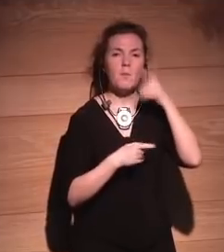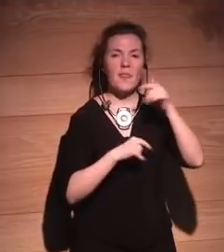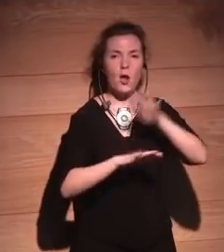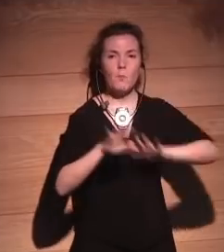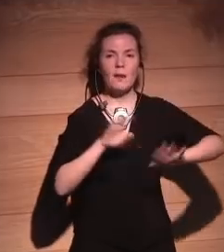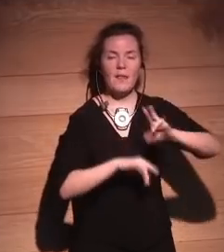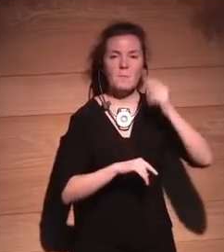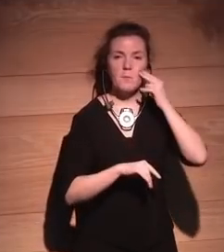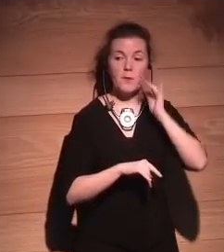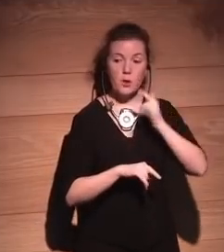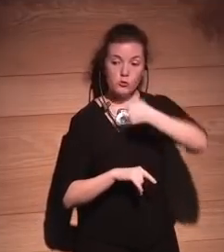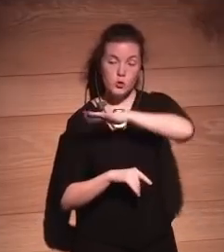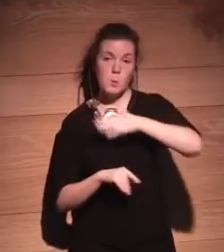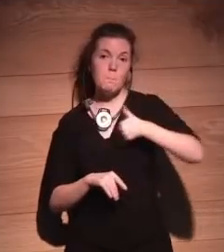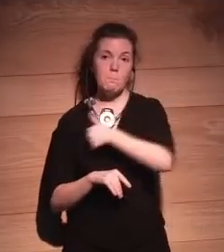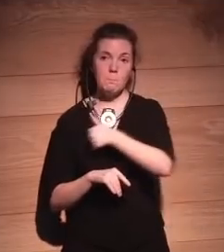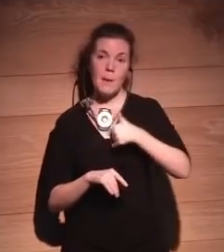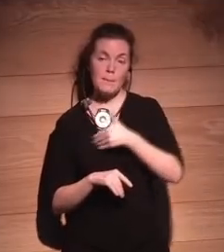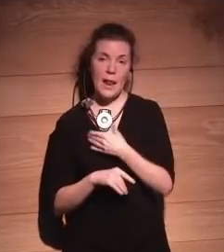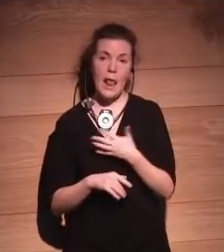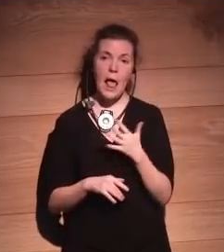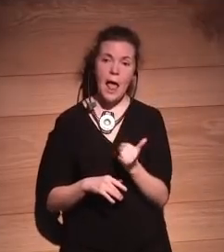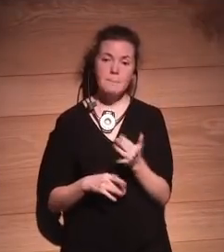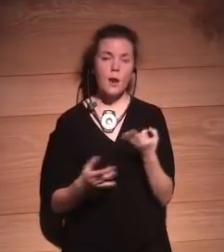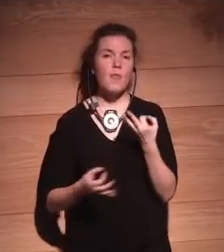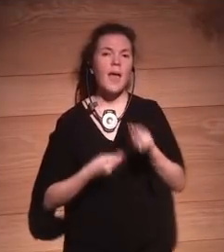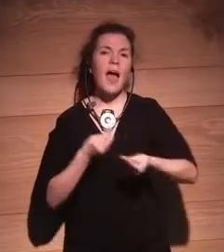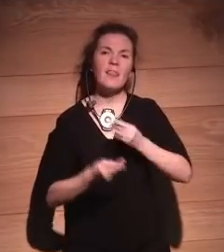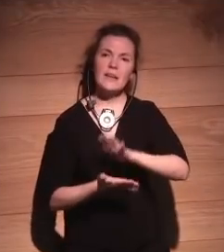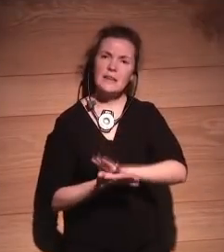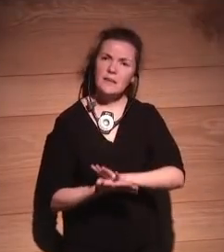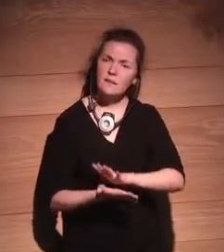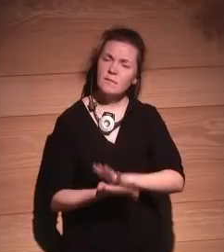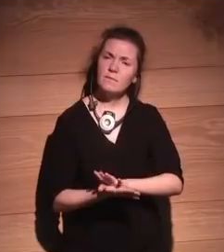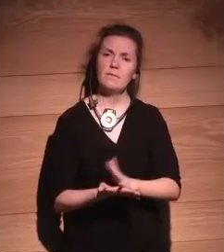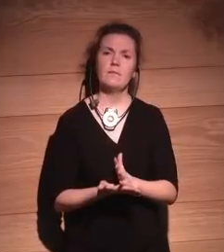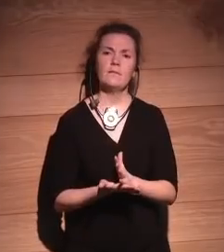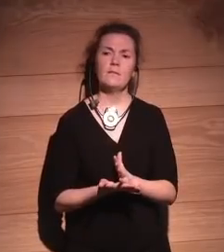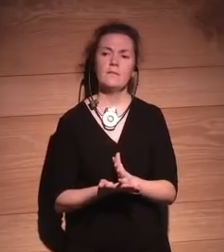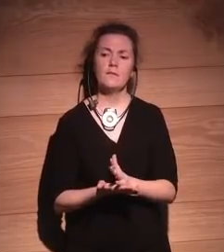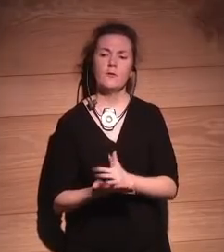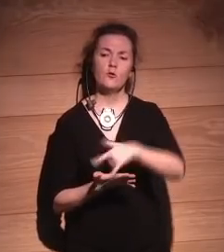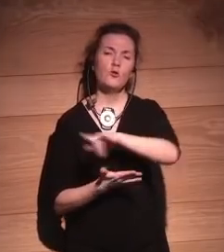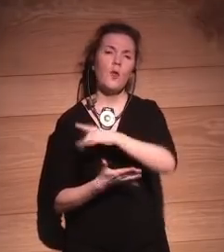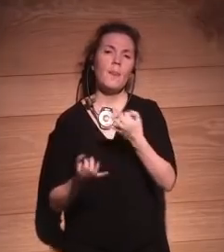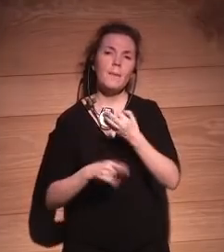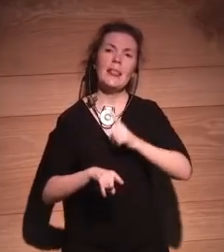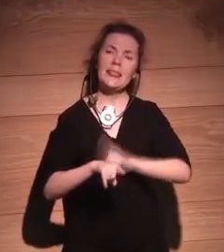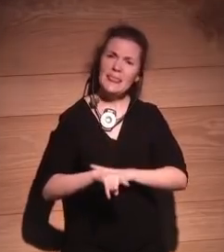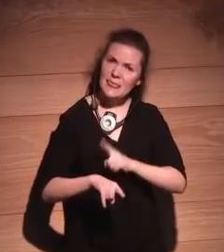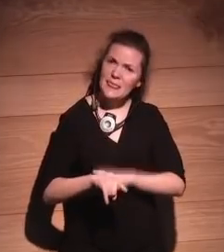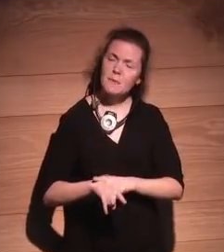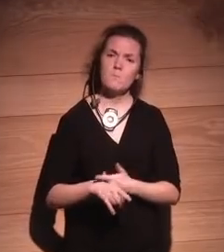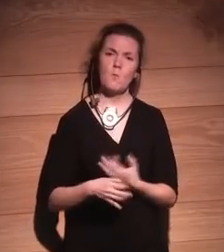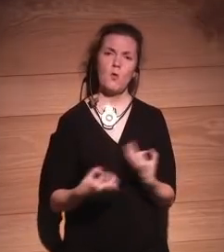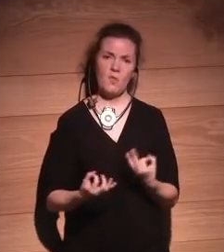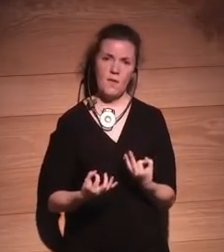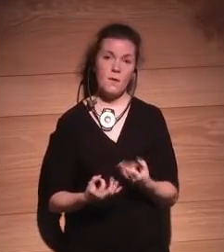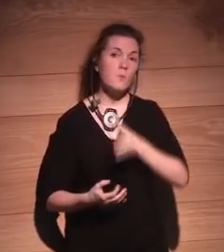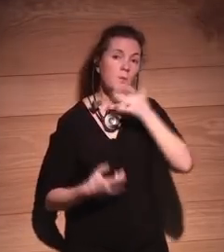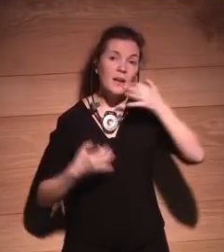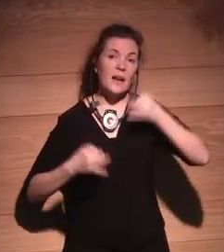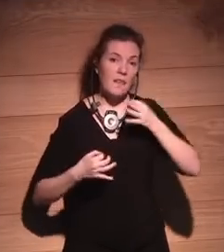tenemos un papel que desempeñar, pero hay que hacerlo tranquilamente, tomándonos tiempo, porque